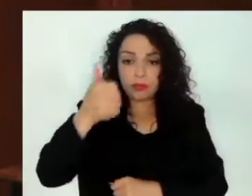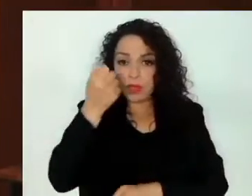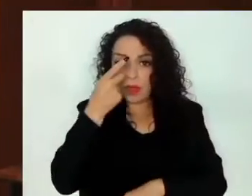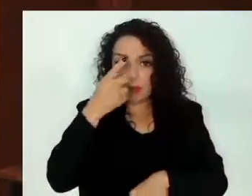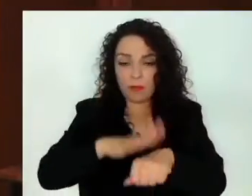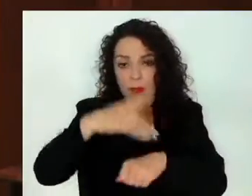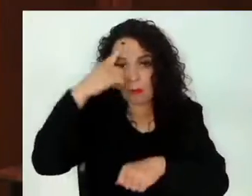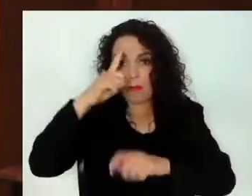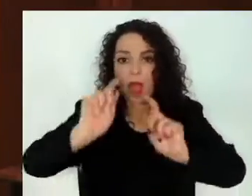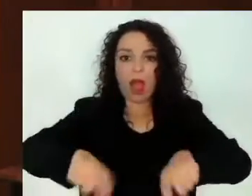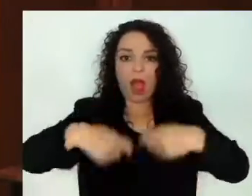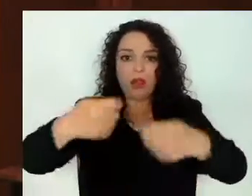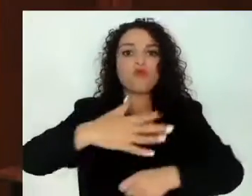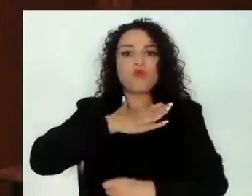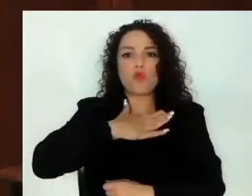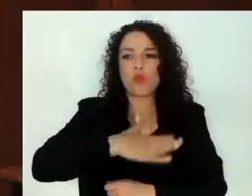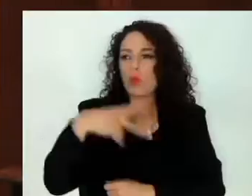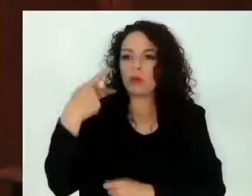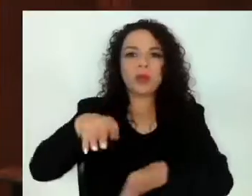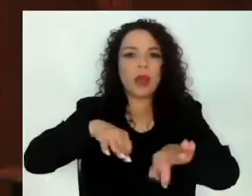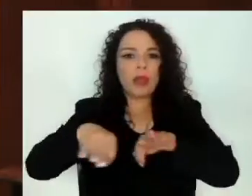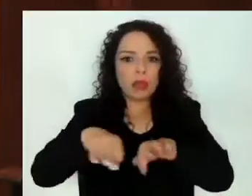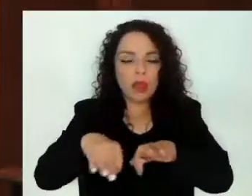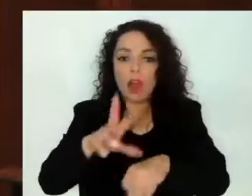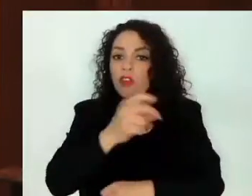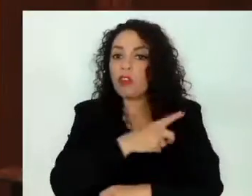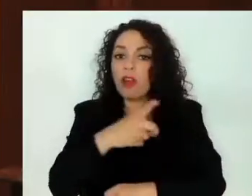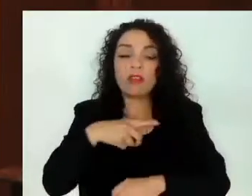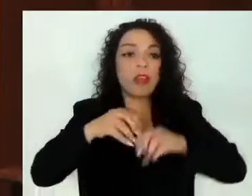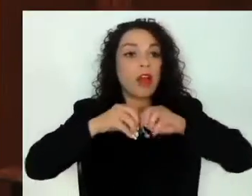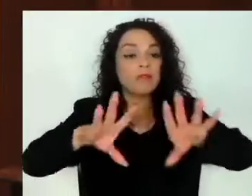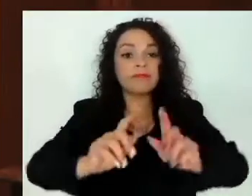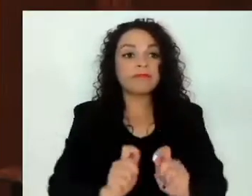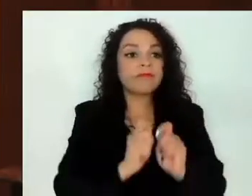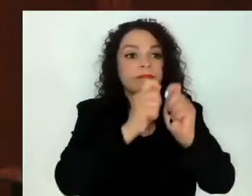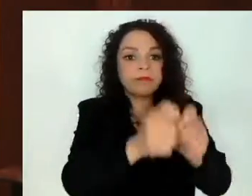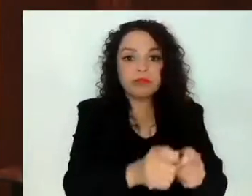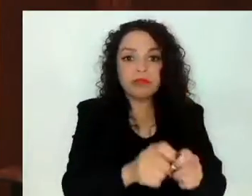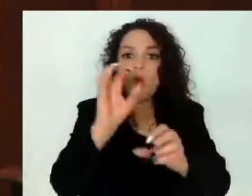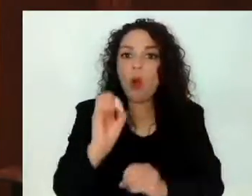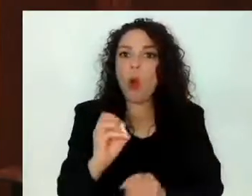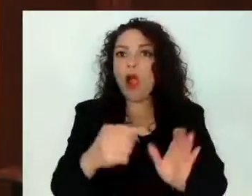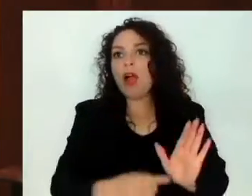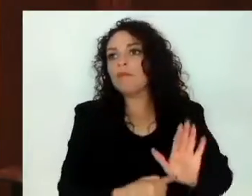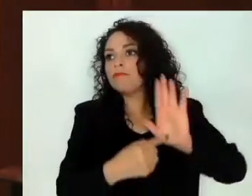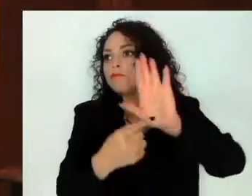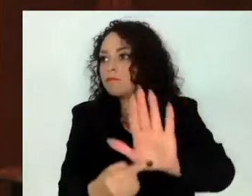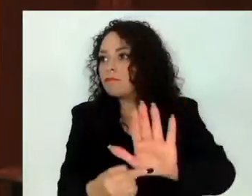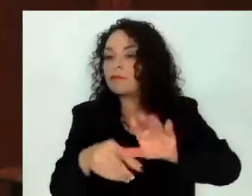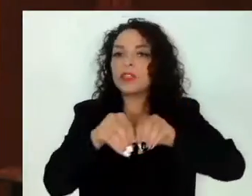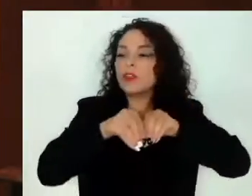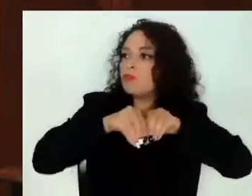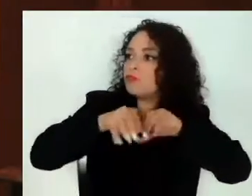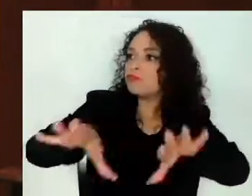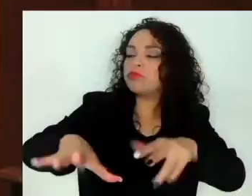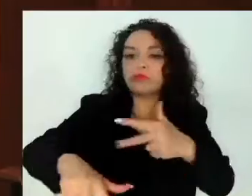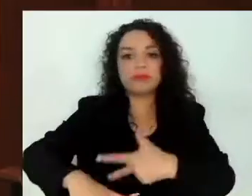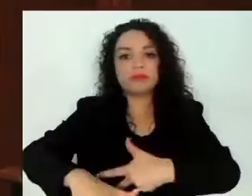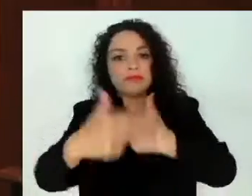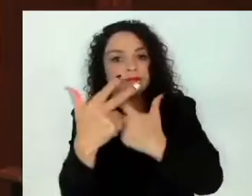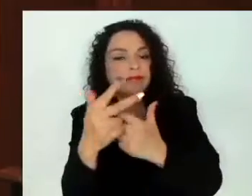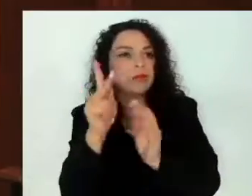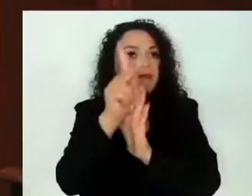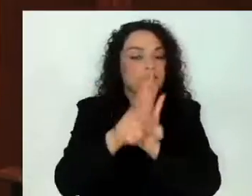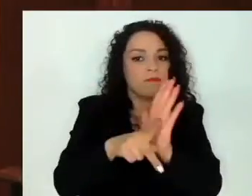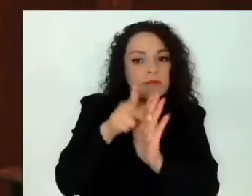Justicia difunda, entregue, publique, transmita, exponga, remita, distribuya, videograve,